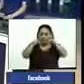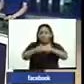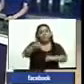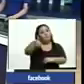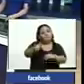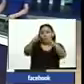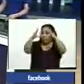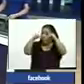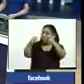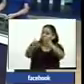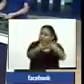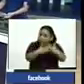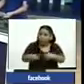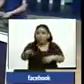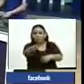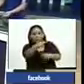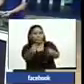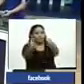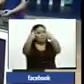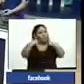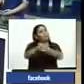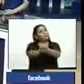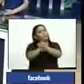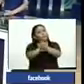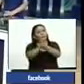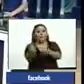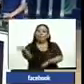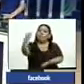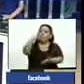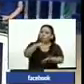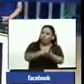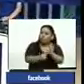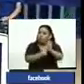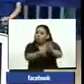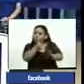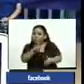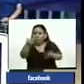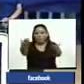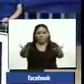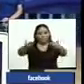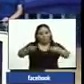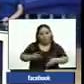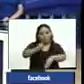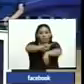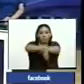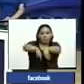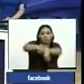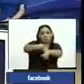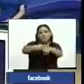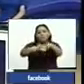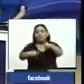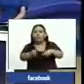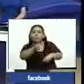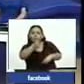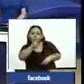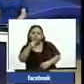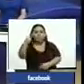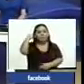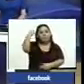semana